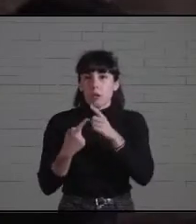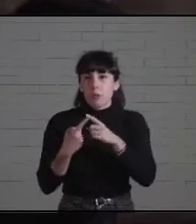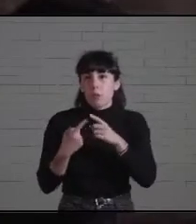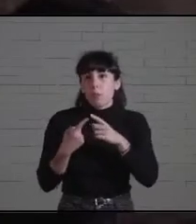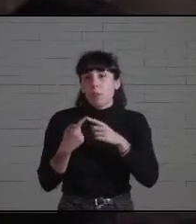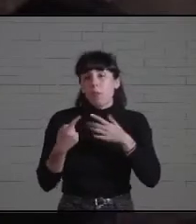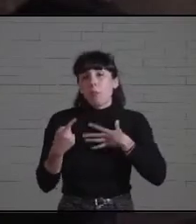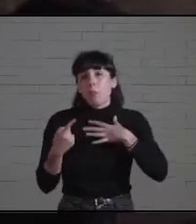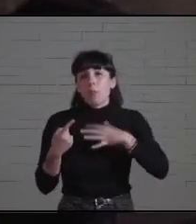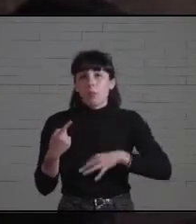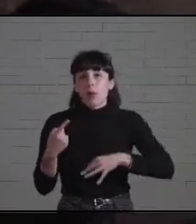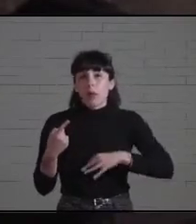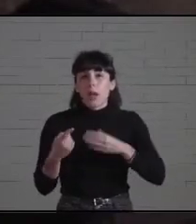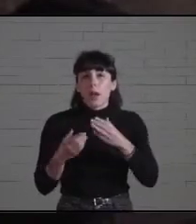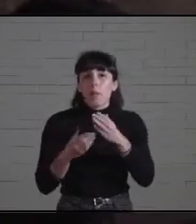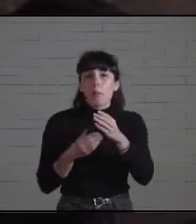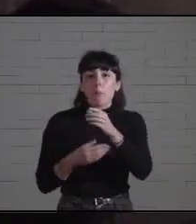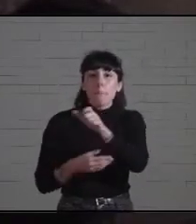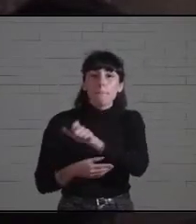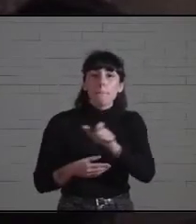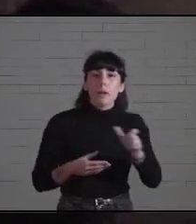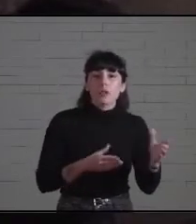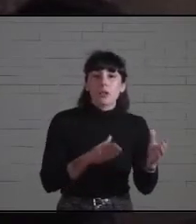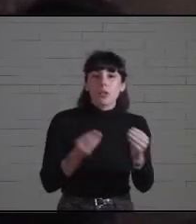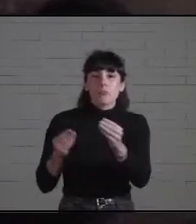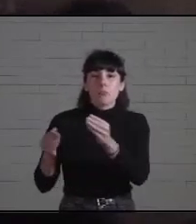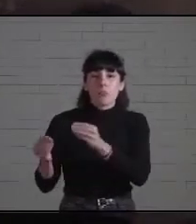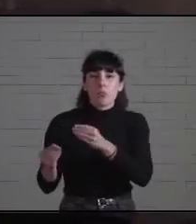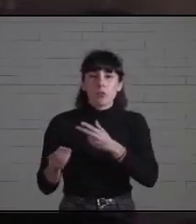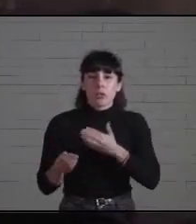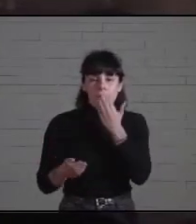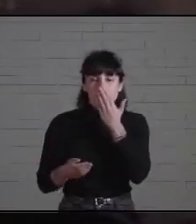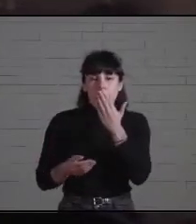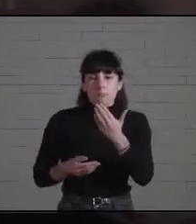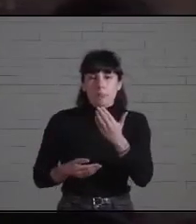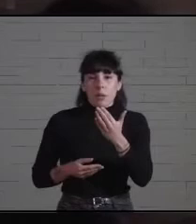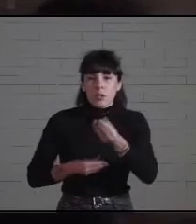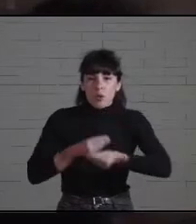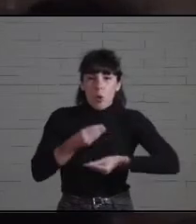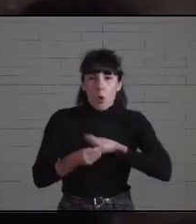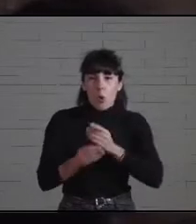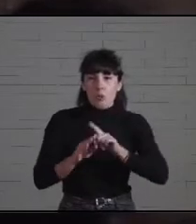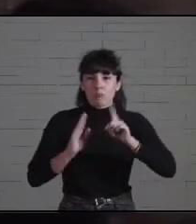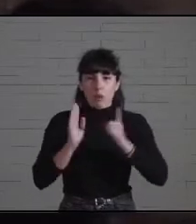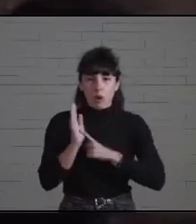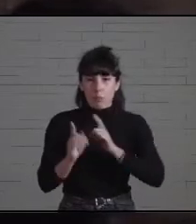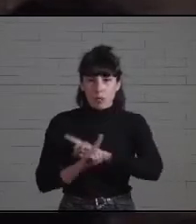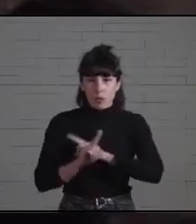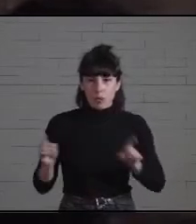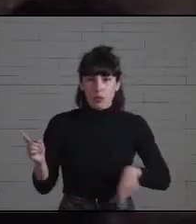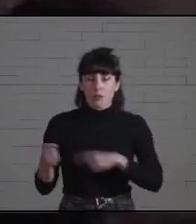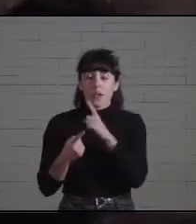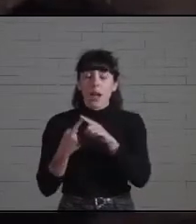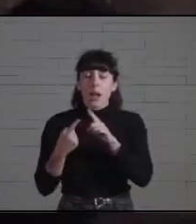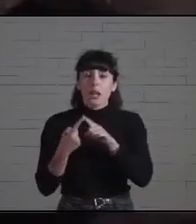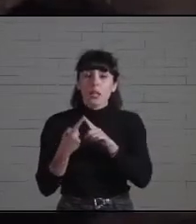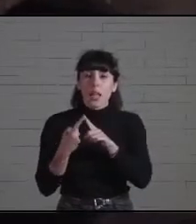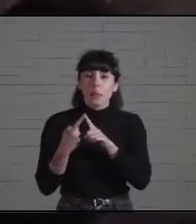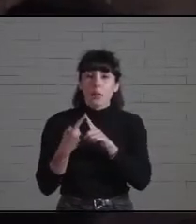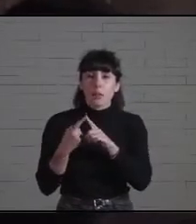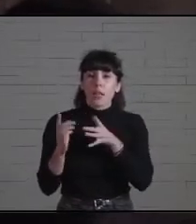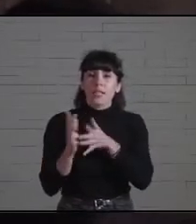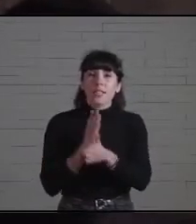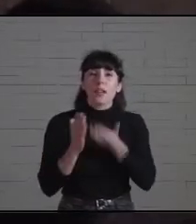muchas personas no llegan a cogerse todo el permiso que tienen derecho. Una es garantizar el derecho de la